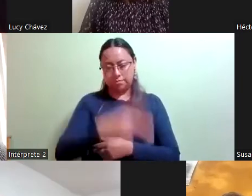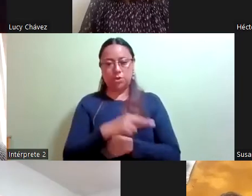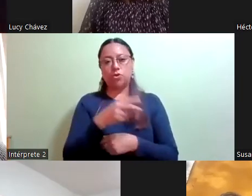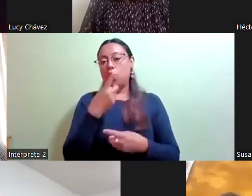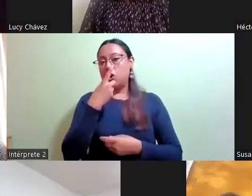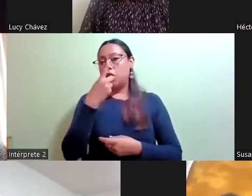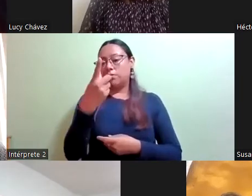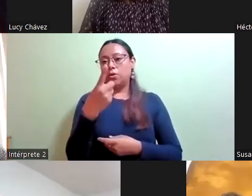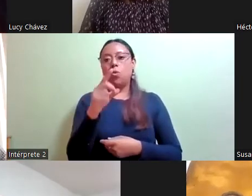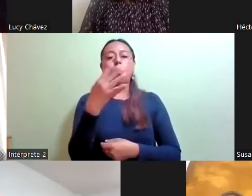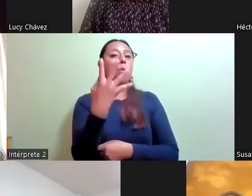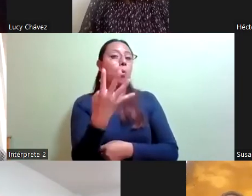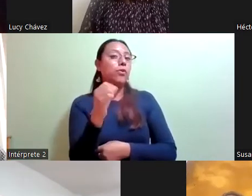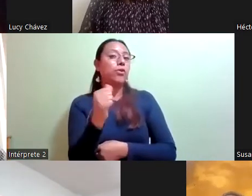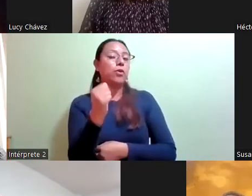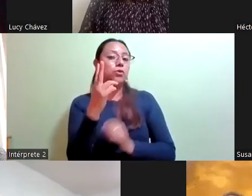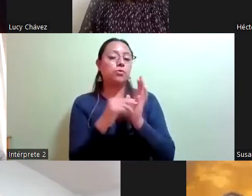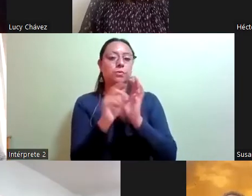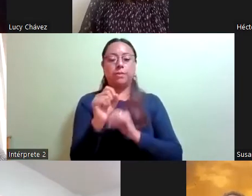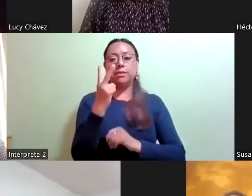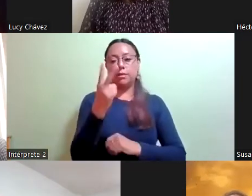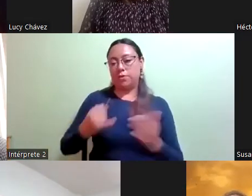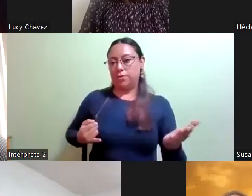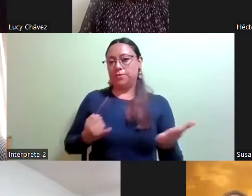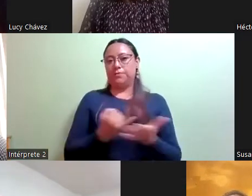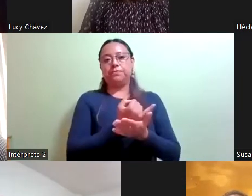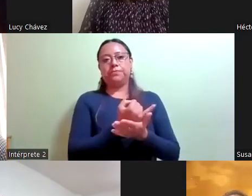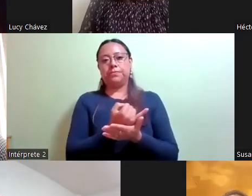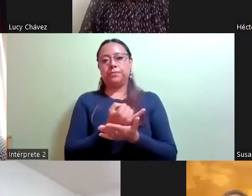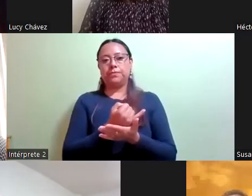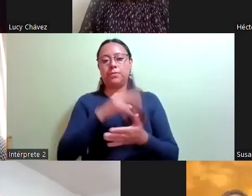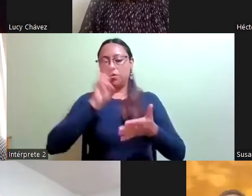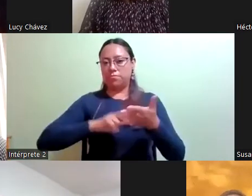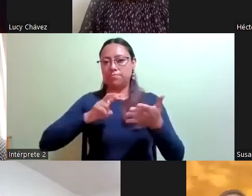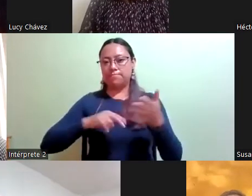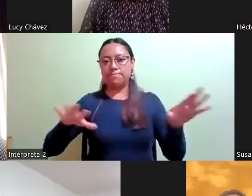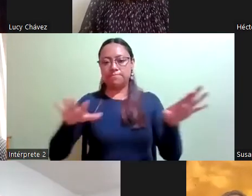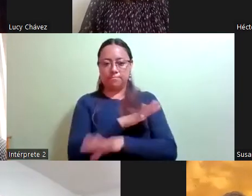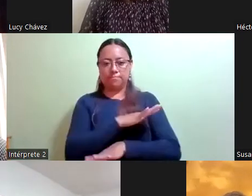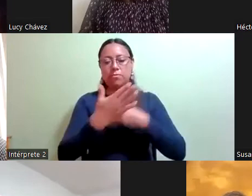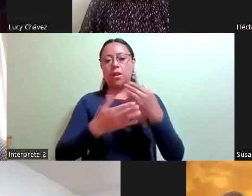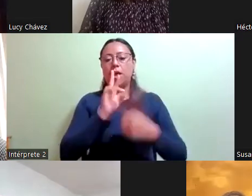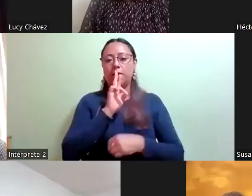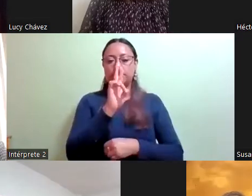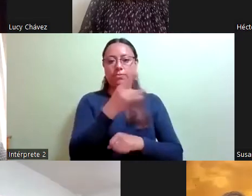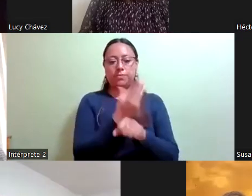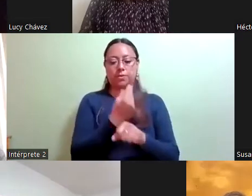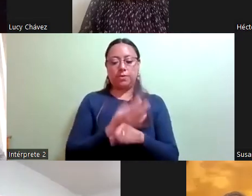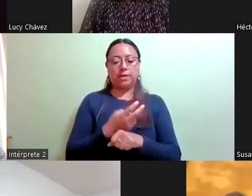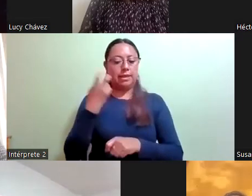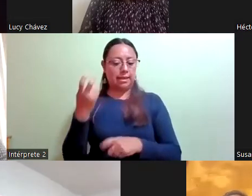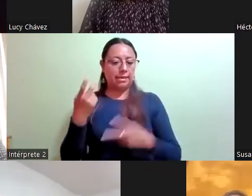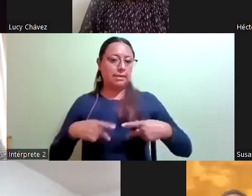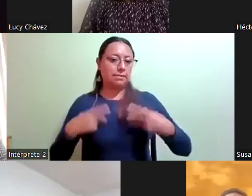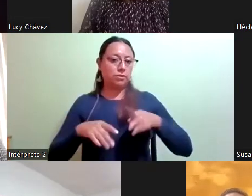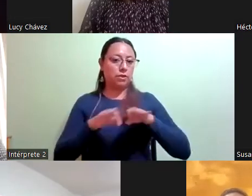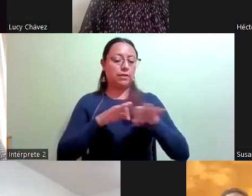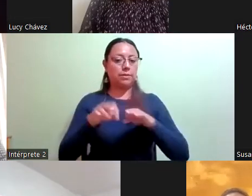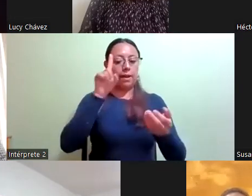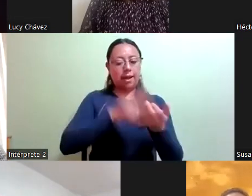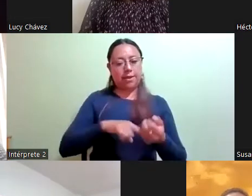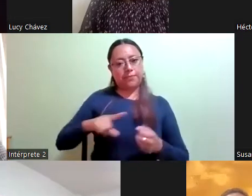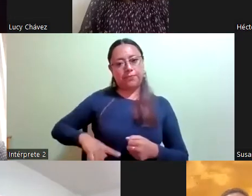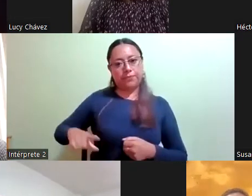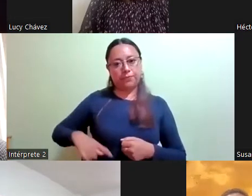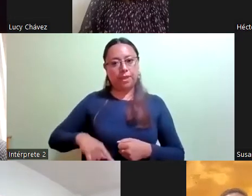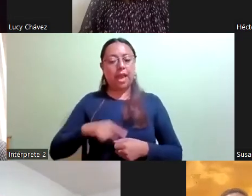presente, en la que se determinó revocar la respuesta proporcionada por este sujeto obligado a la solicitud de cancelación de